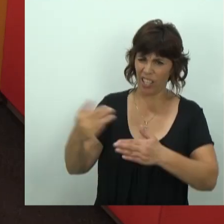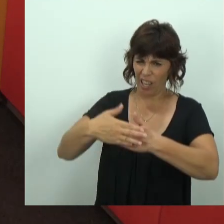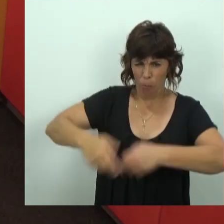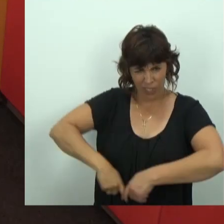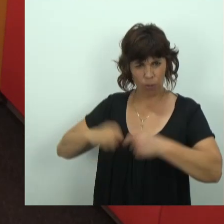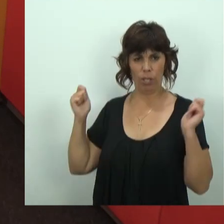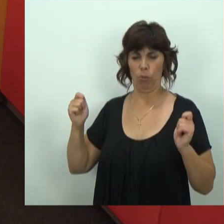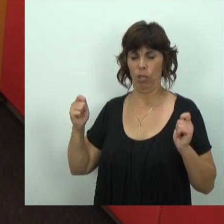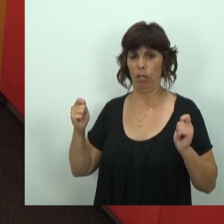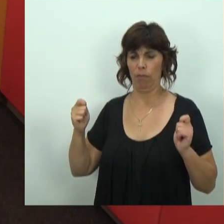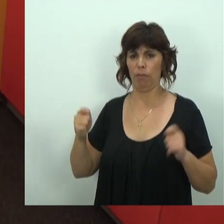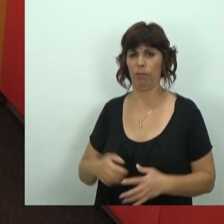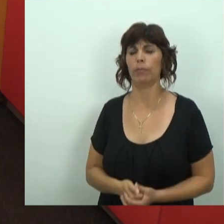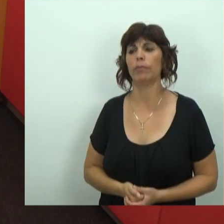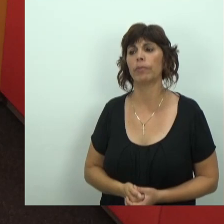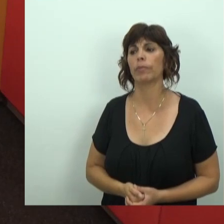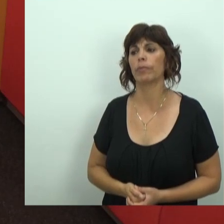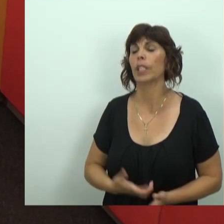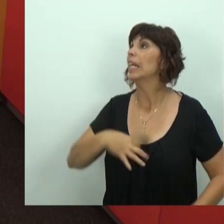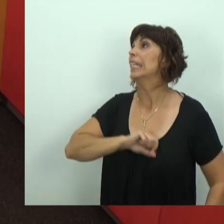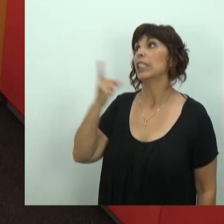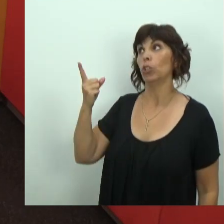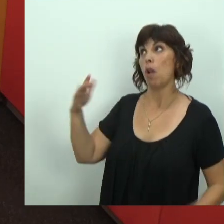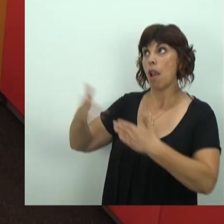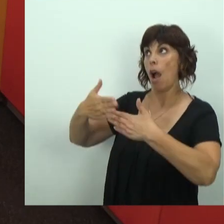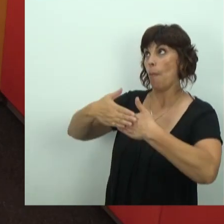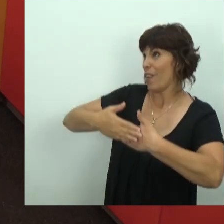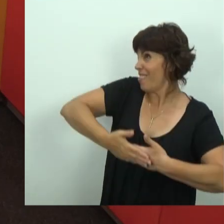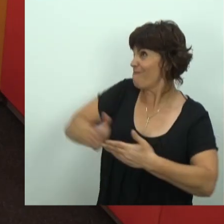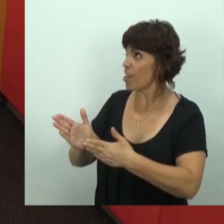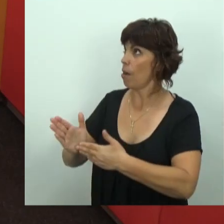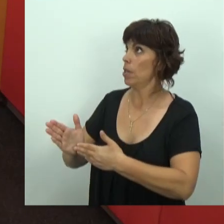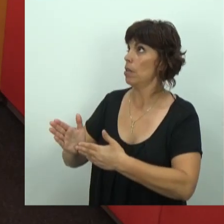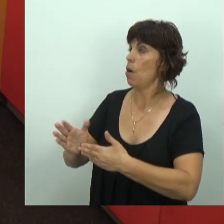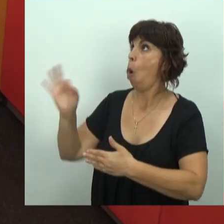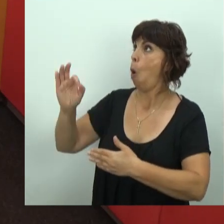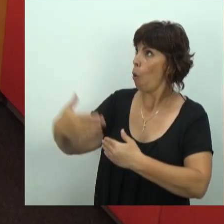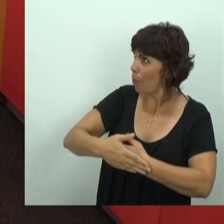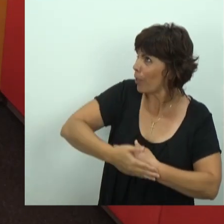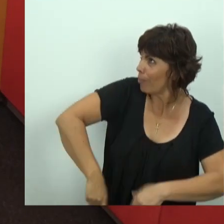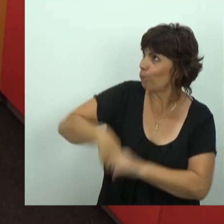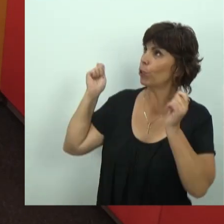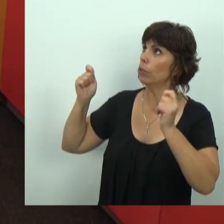Tú tienes que decirle al Señor, o me abres, o te arranco la puerta.